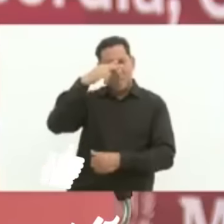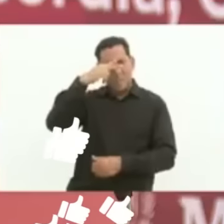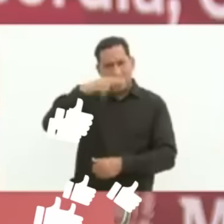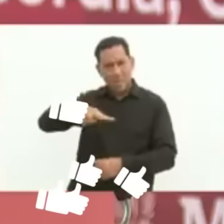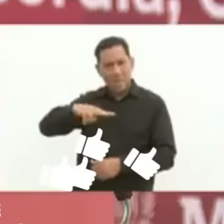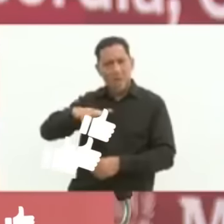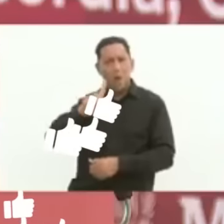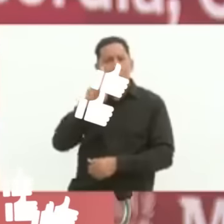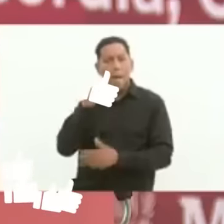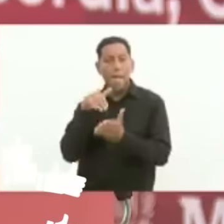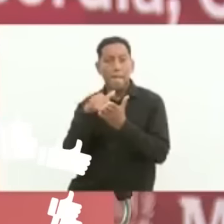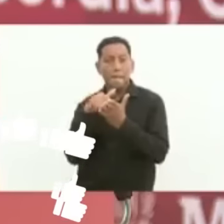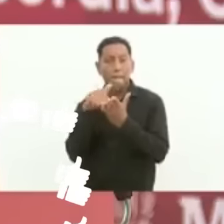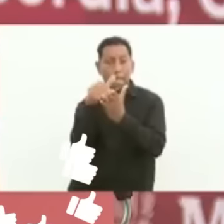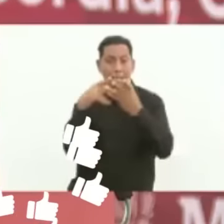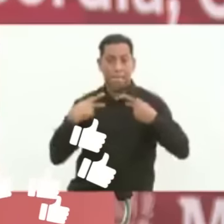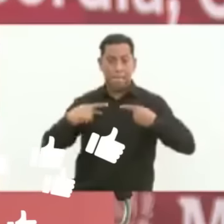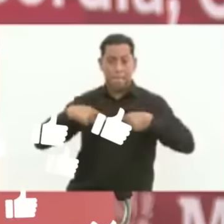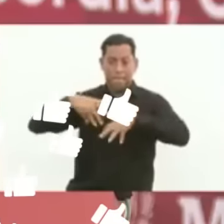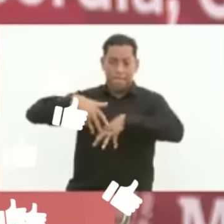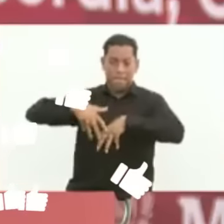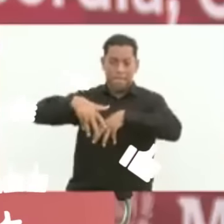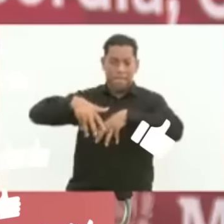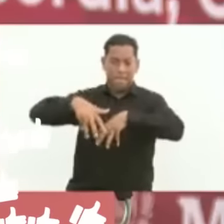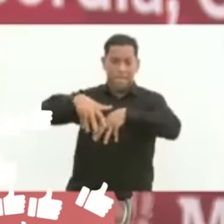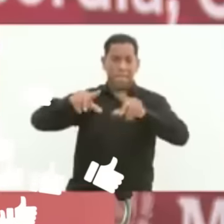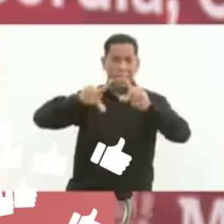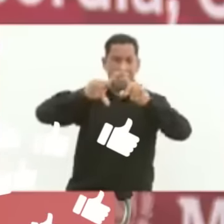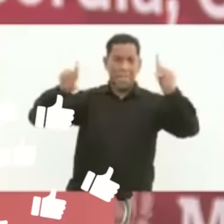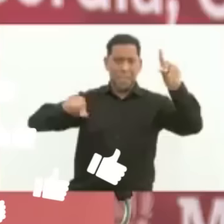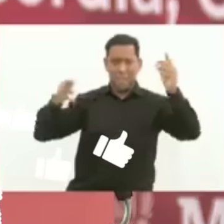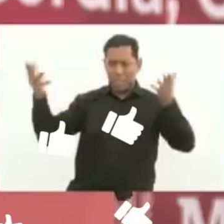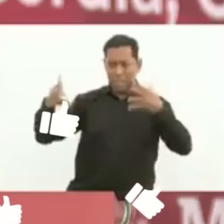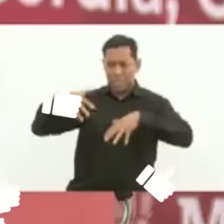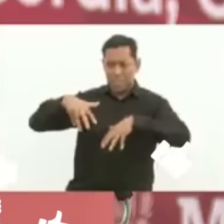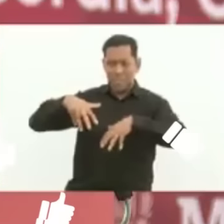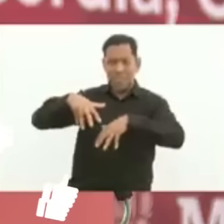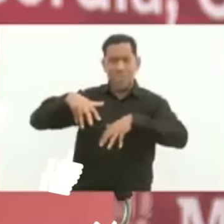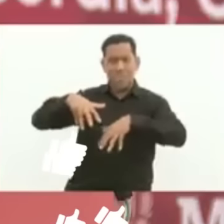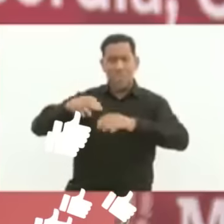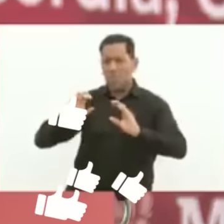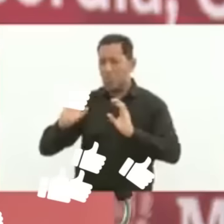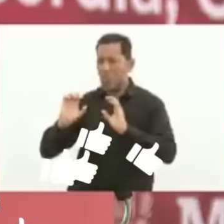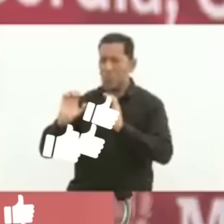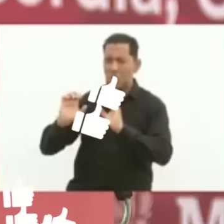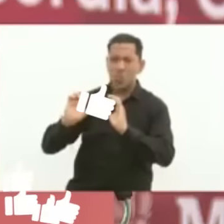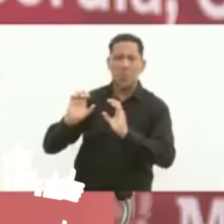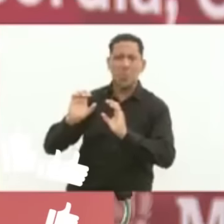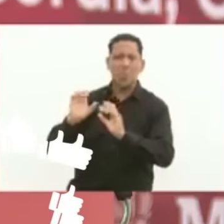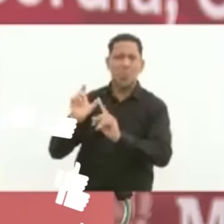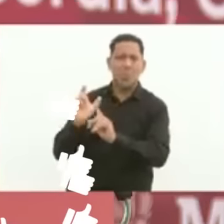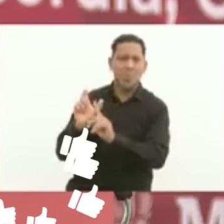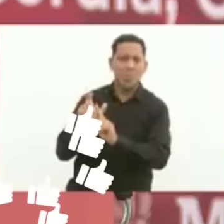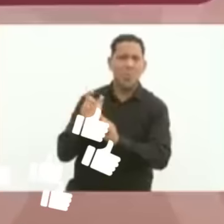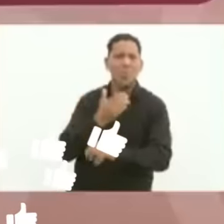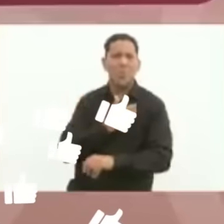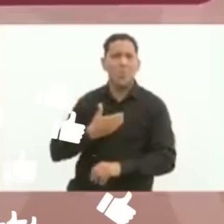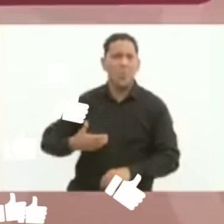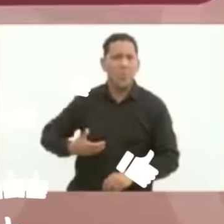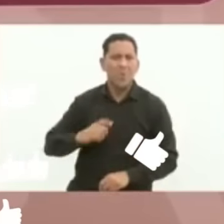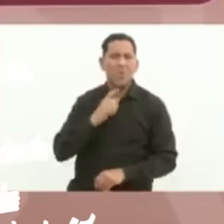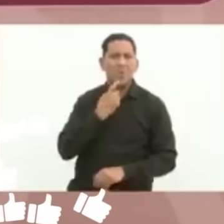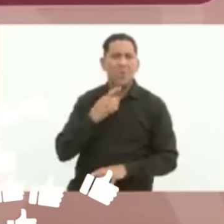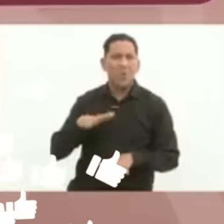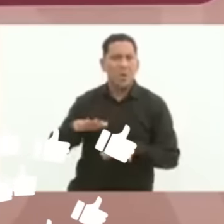más de un millón de personas de todo el país cuidando y queriendo a su presidente y a la transformación